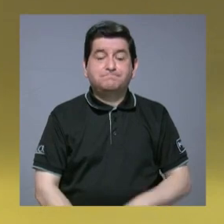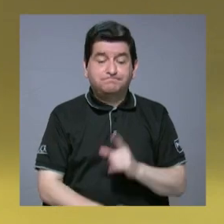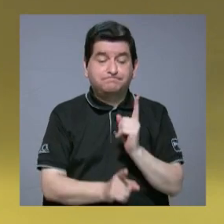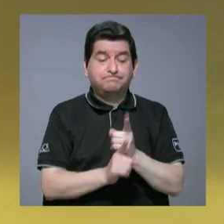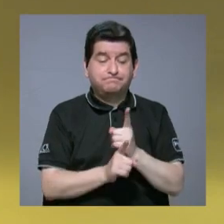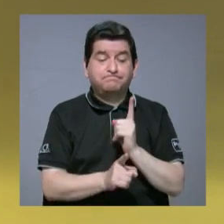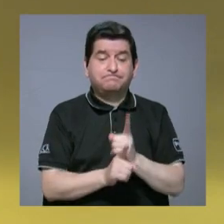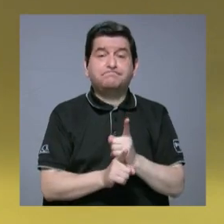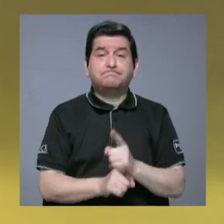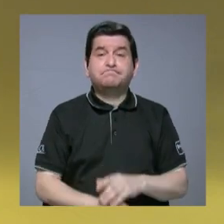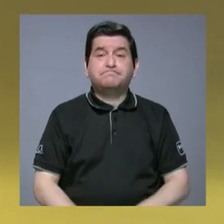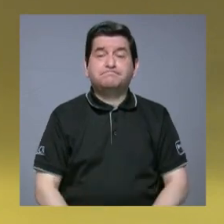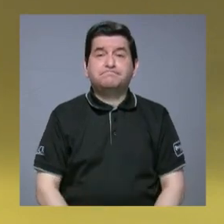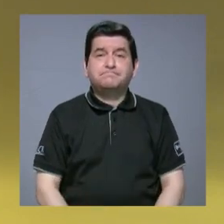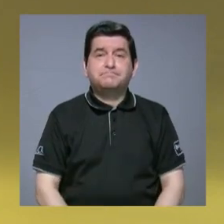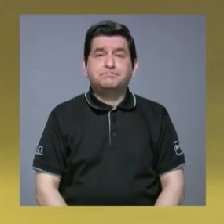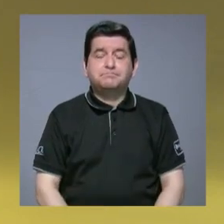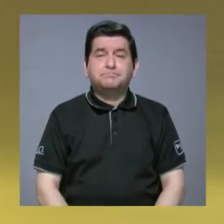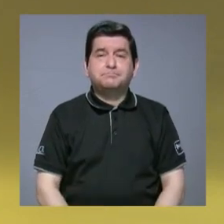efectivamente